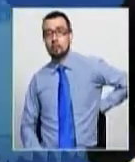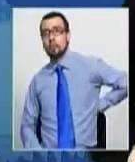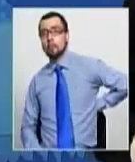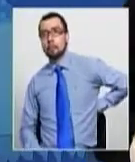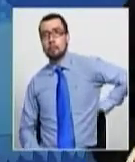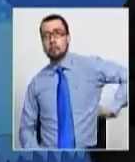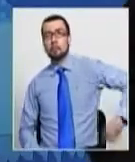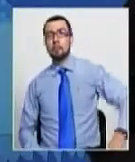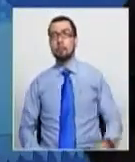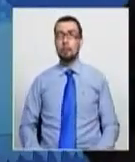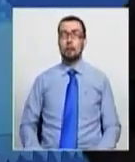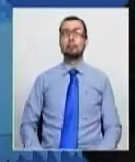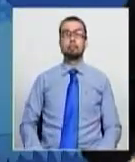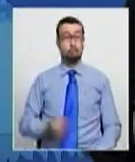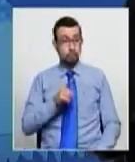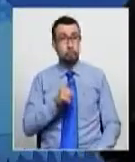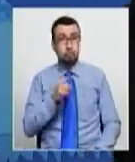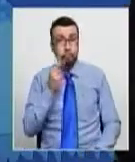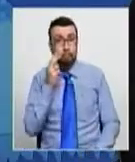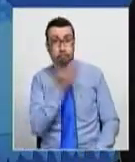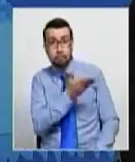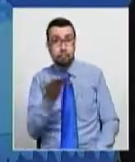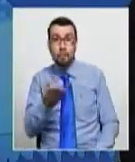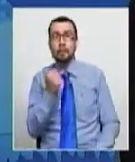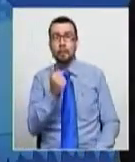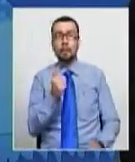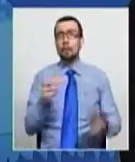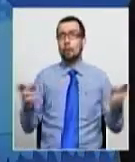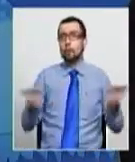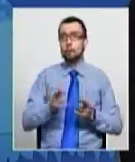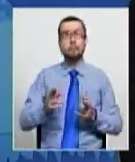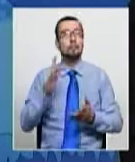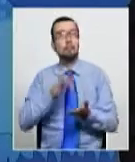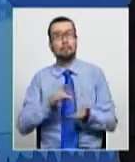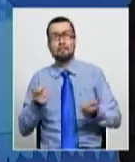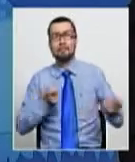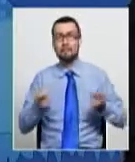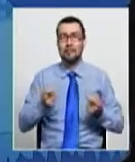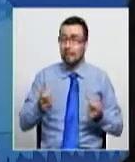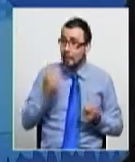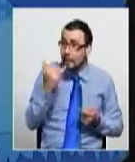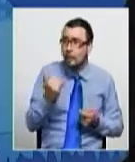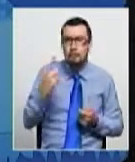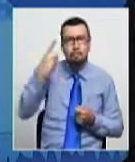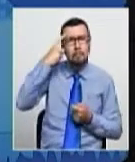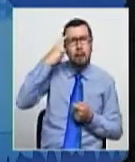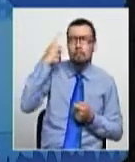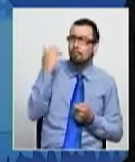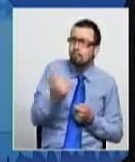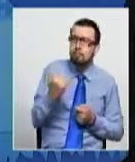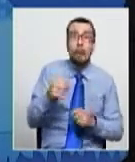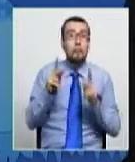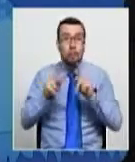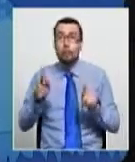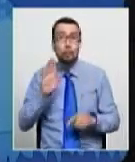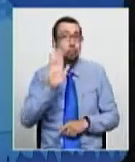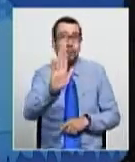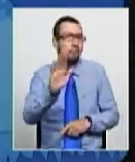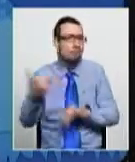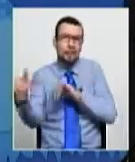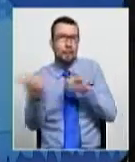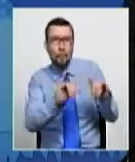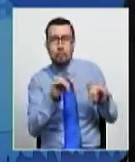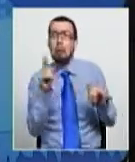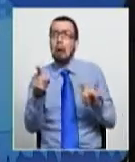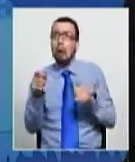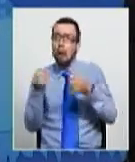bien pues amables televidentes así se resumen al menos unas de las opiniones que nos faltaba personas como usted personas